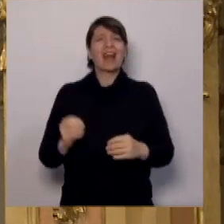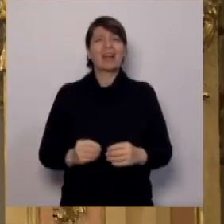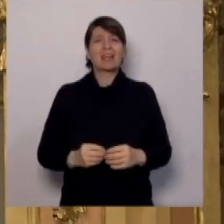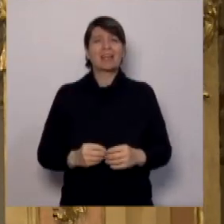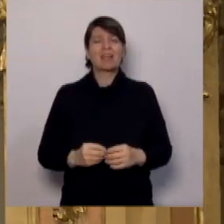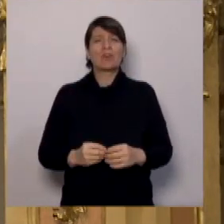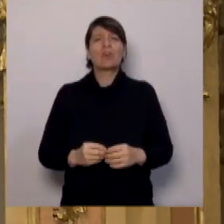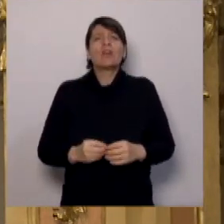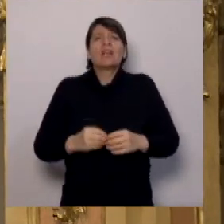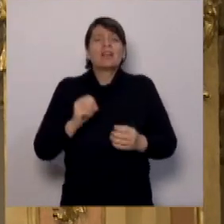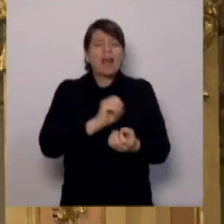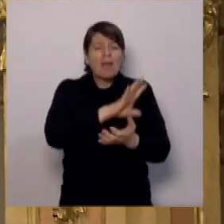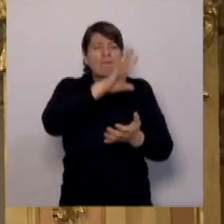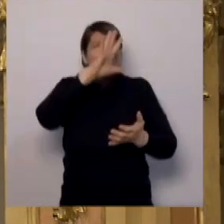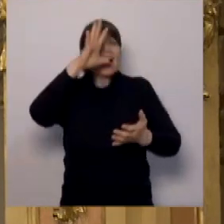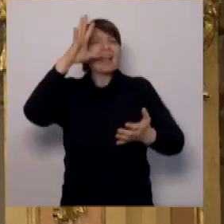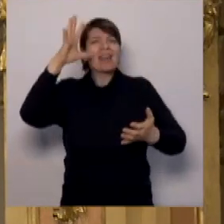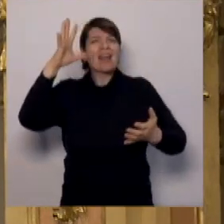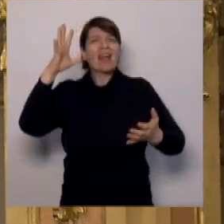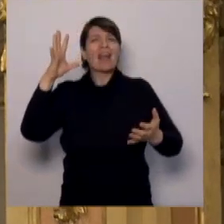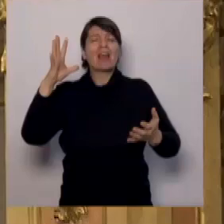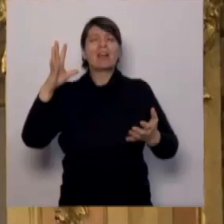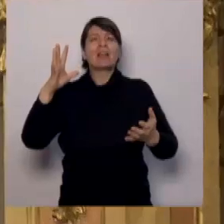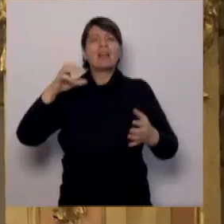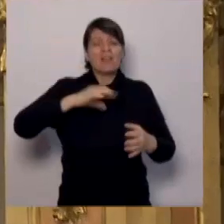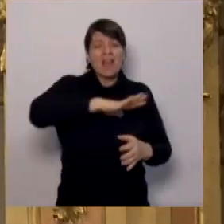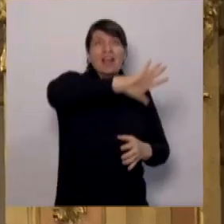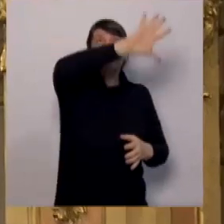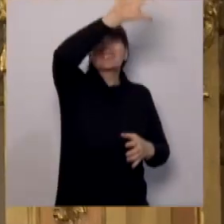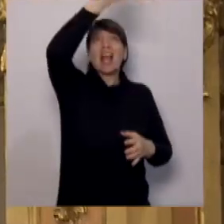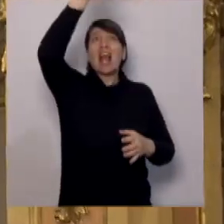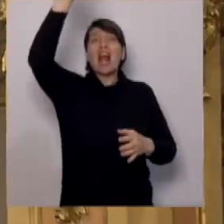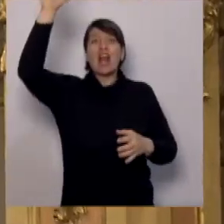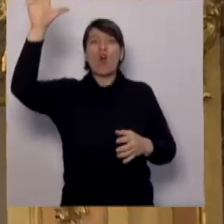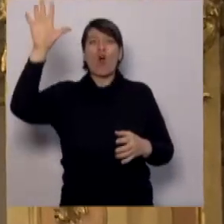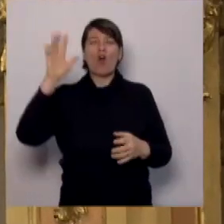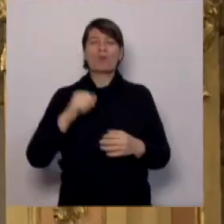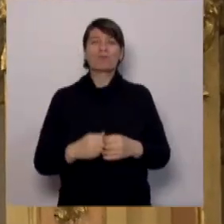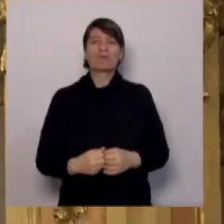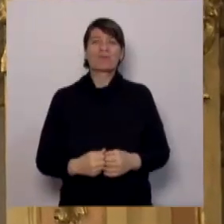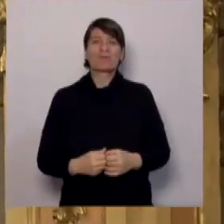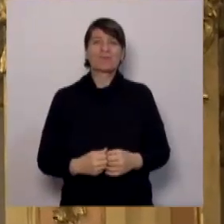sol refulgente en medio del cielo.